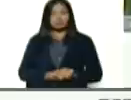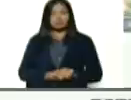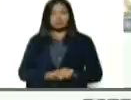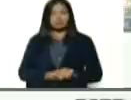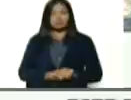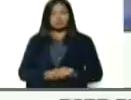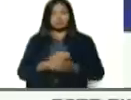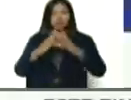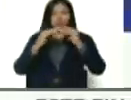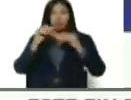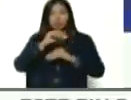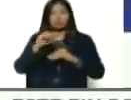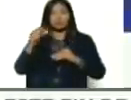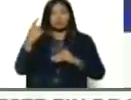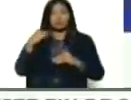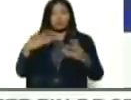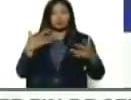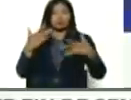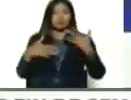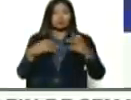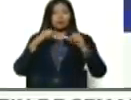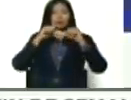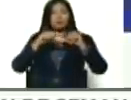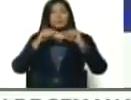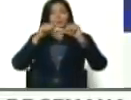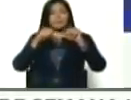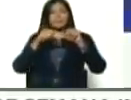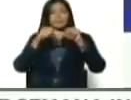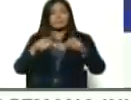toda la semana tenemos actividades permanentes